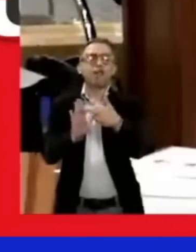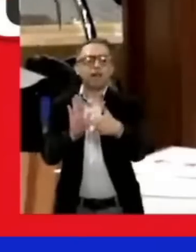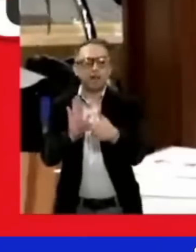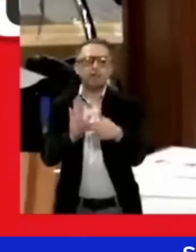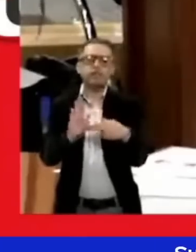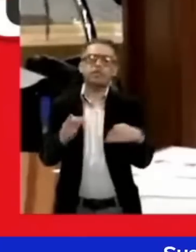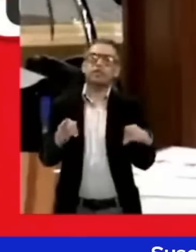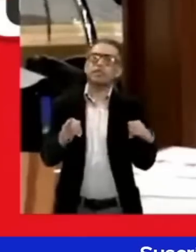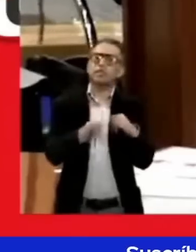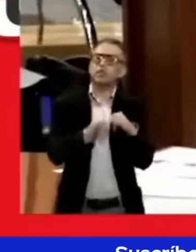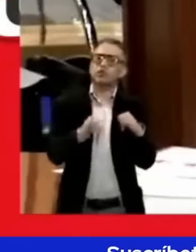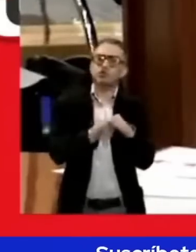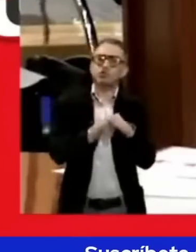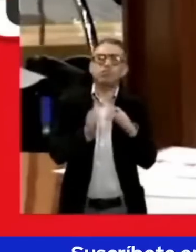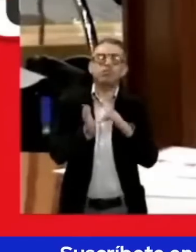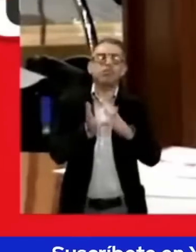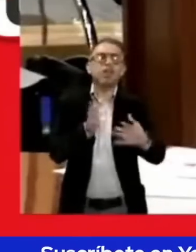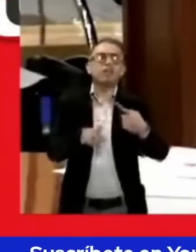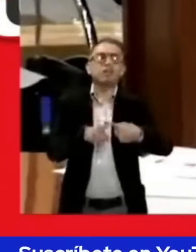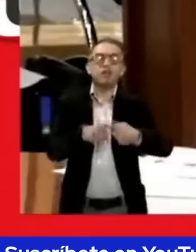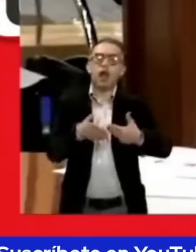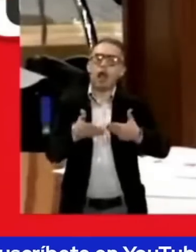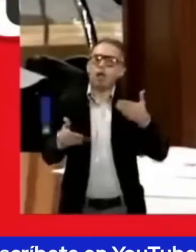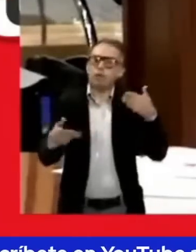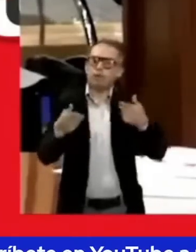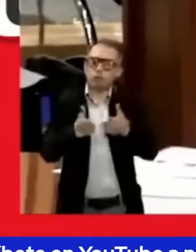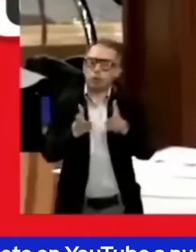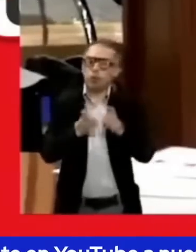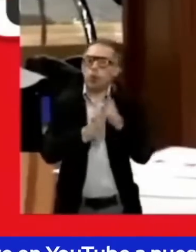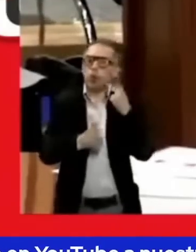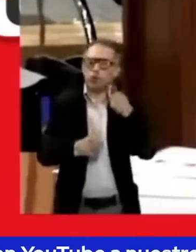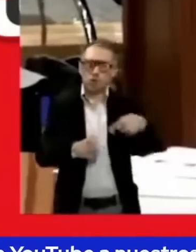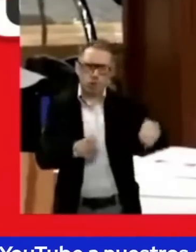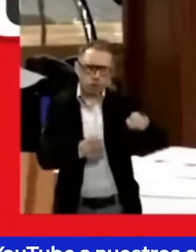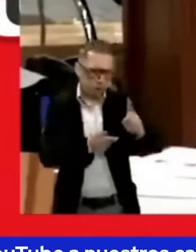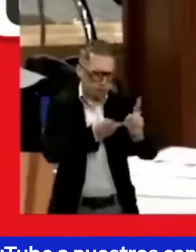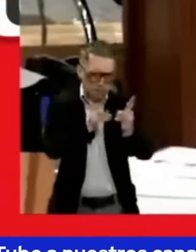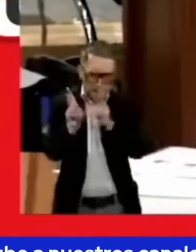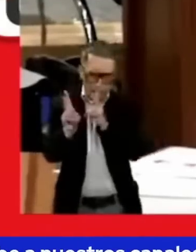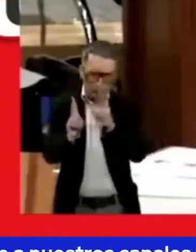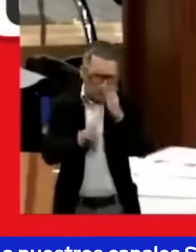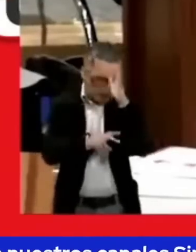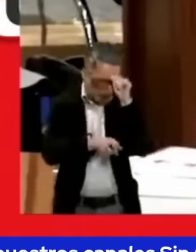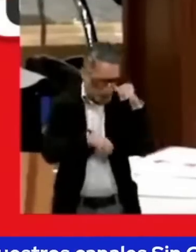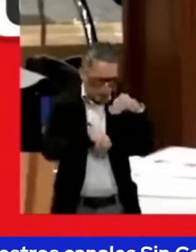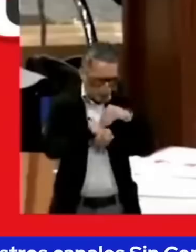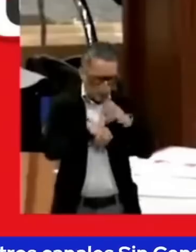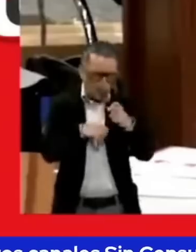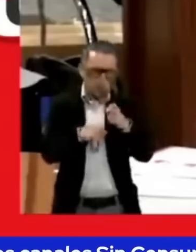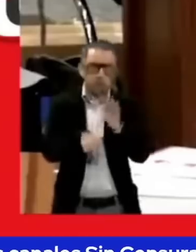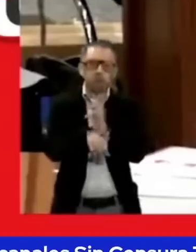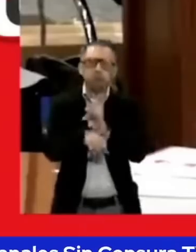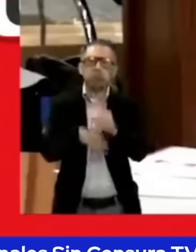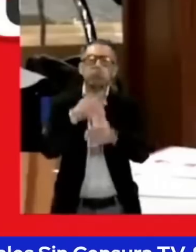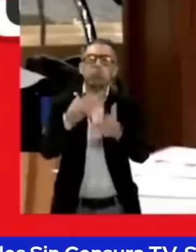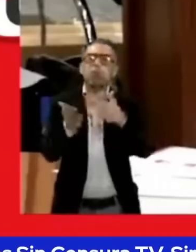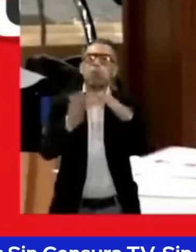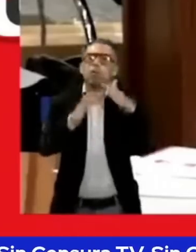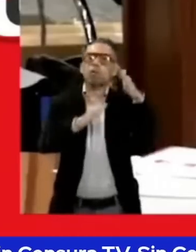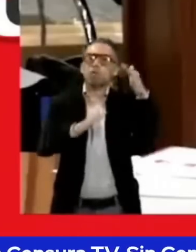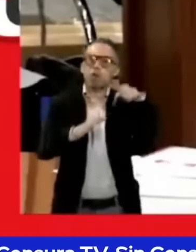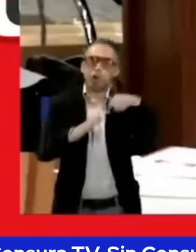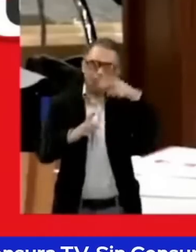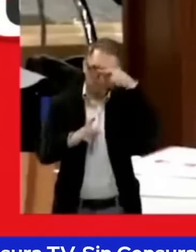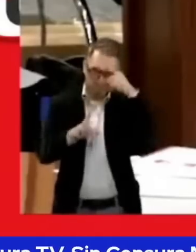que nacieron del gran consenso político democrático y que tantos frutos han dado. Nuestro país se merece esa